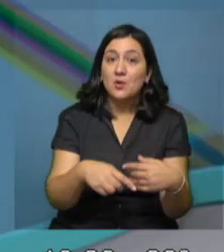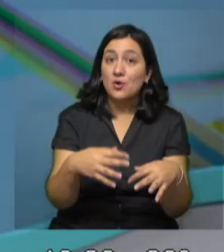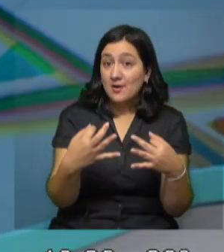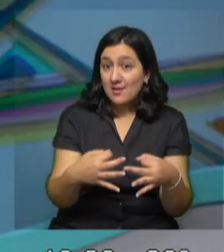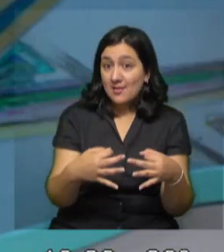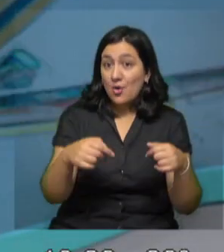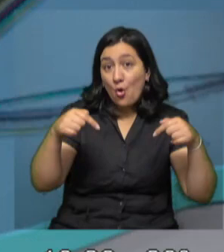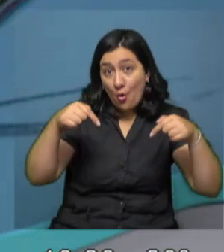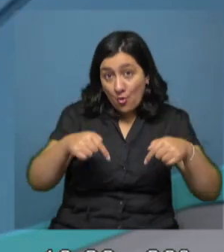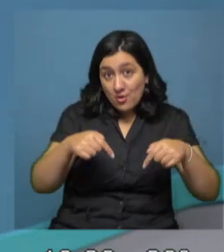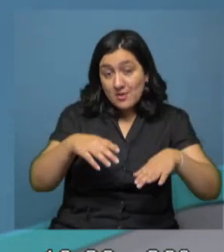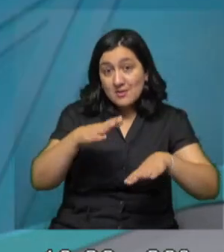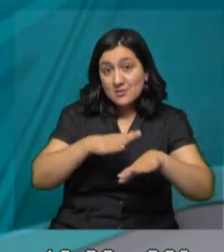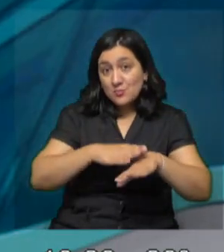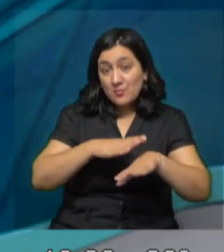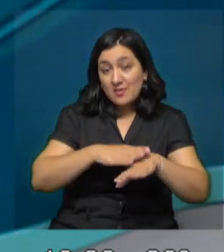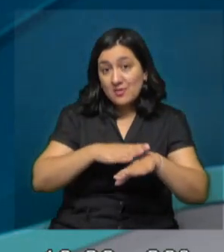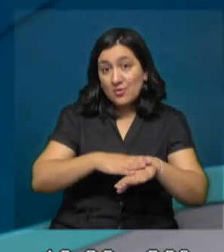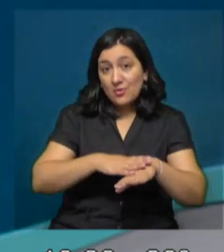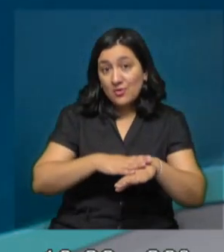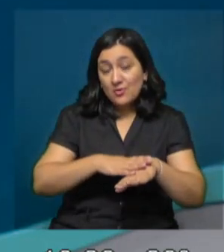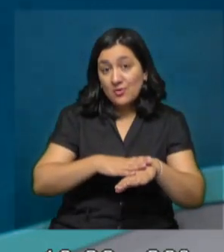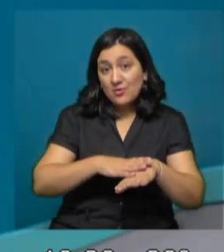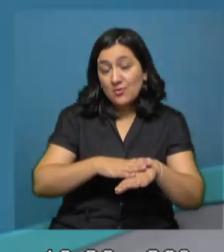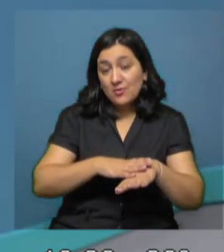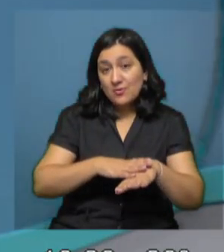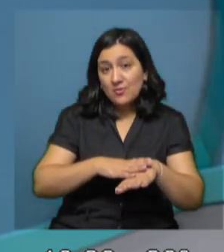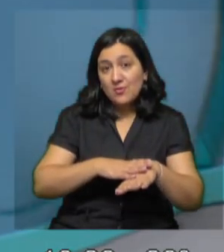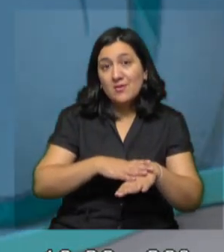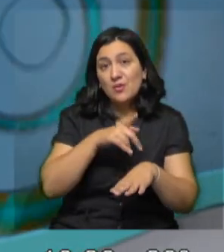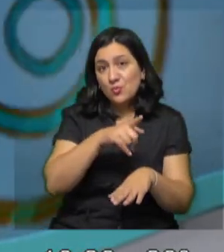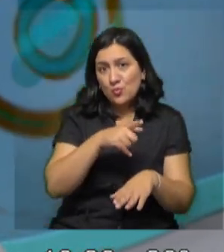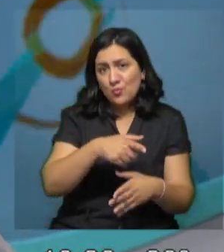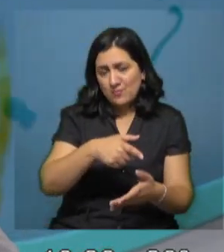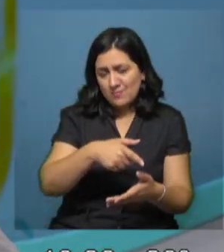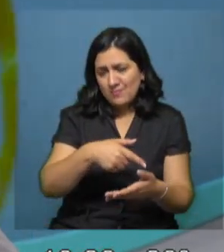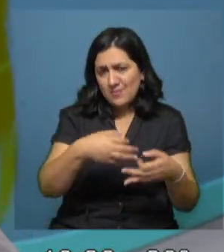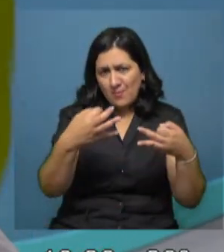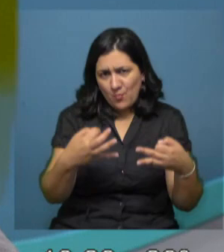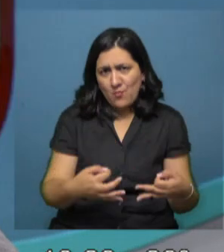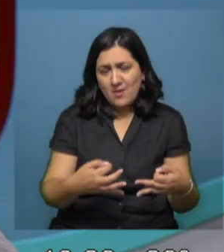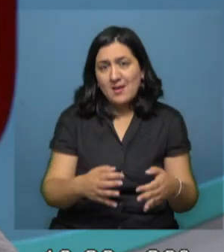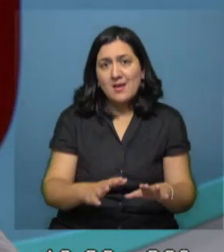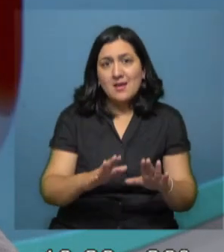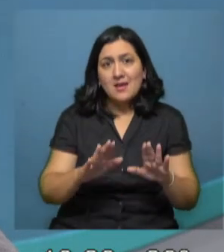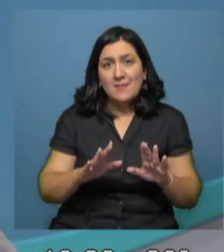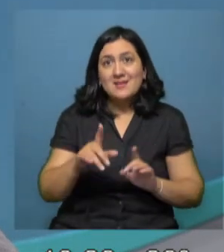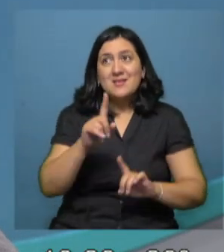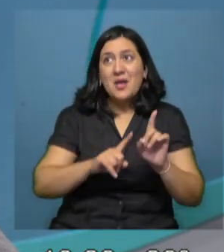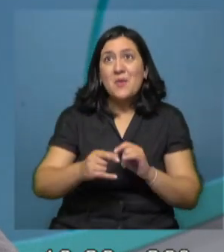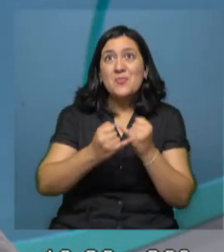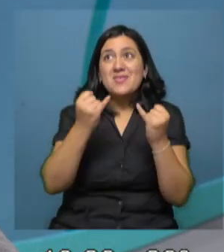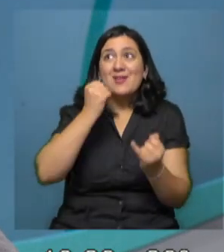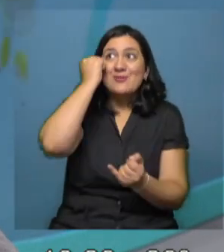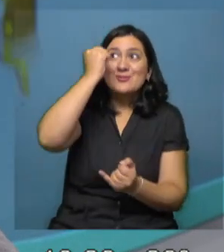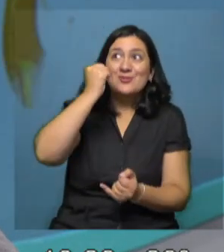es hoy un momento de, si vivimos en el día a día, hoy es un momento de que estás en un lugar en que quizás alguna vez lo soñaste y